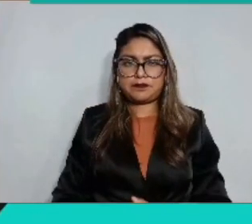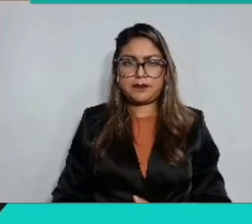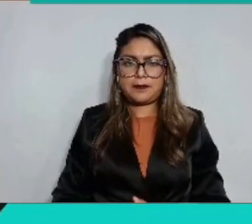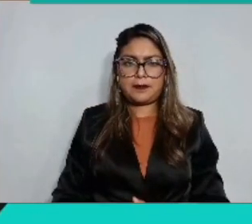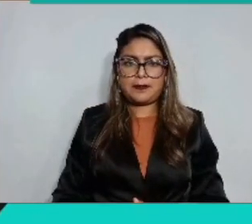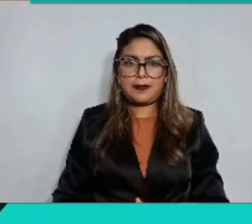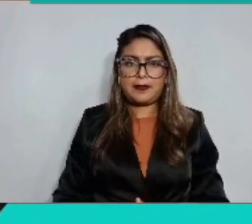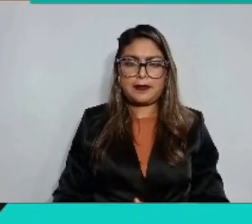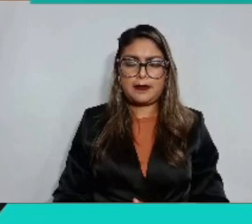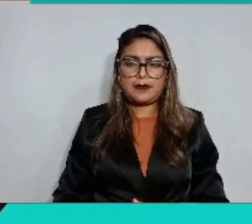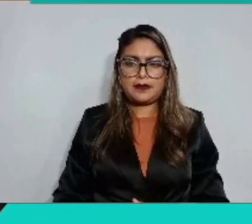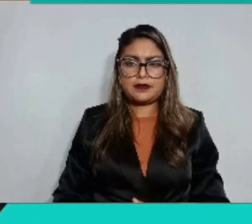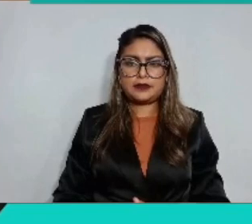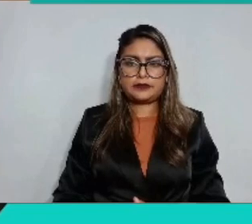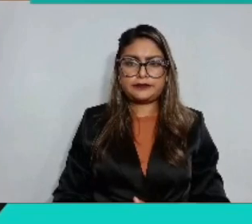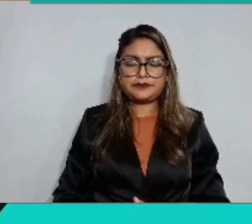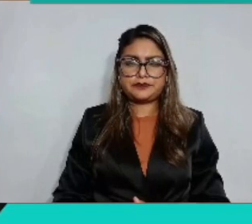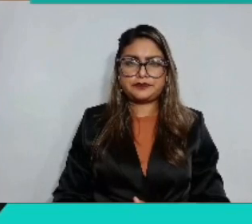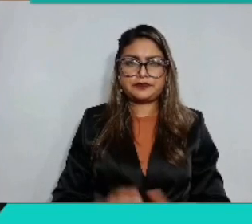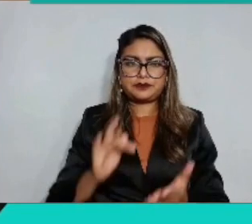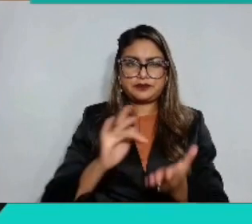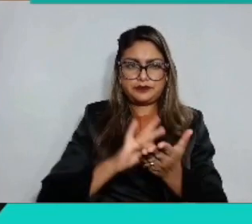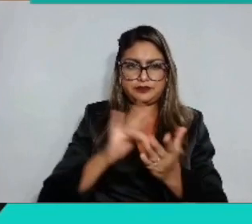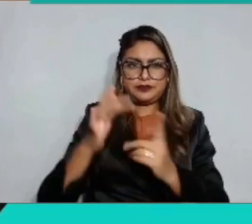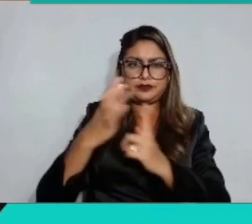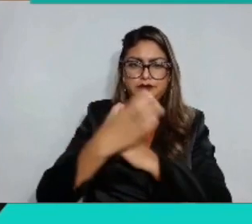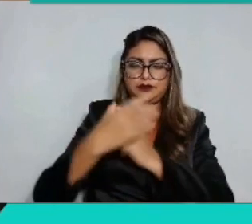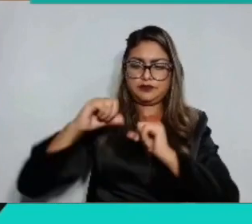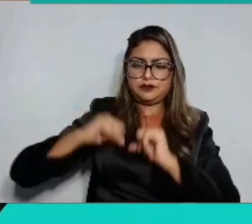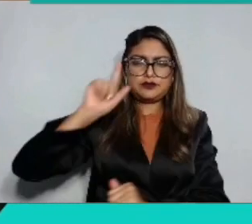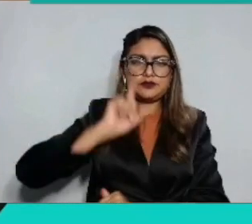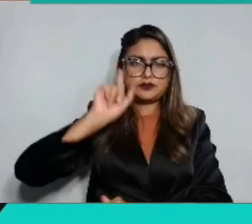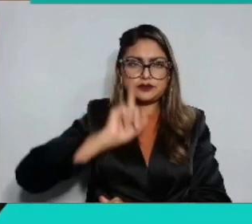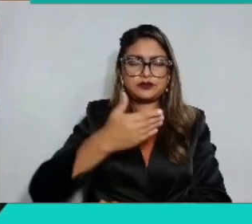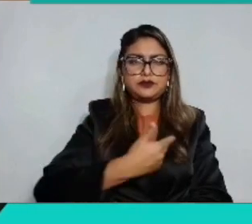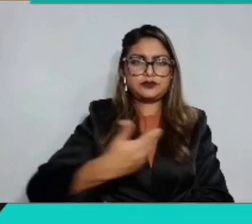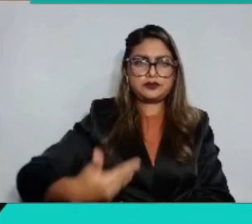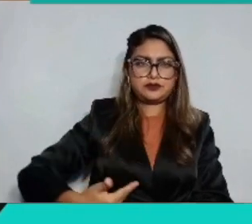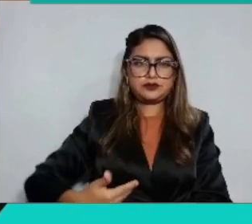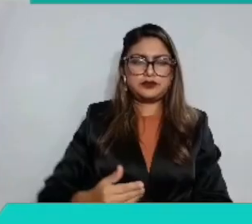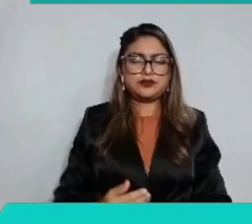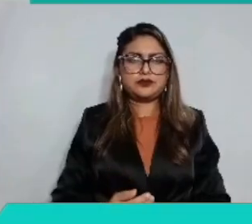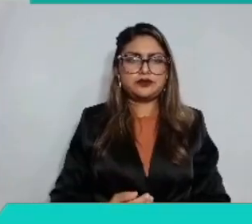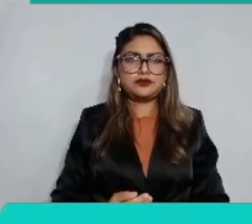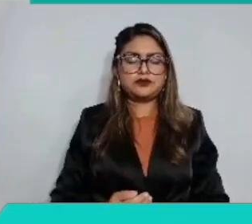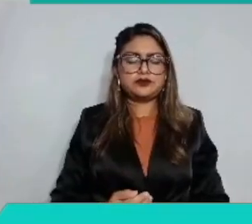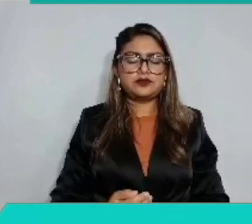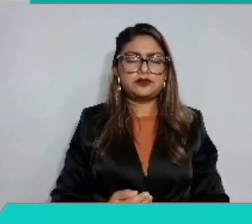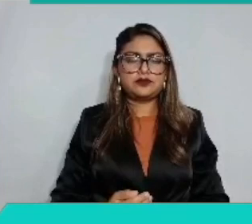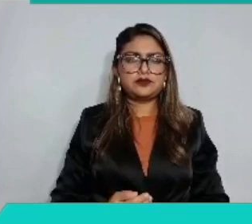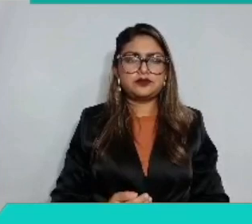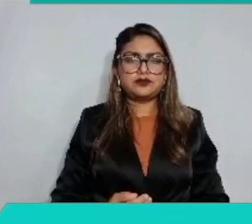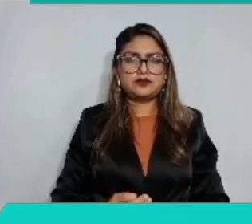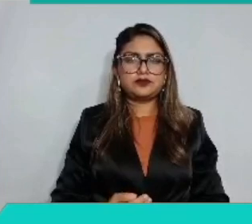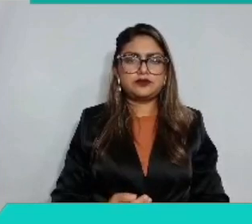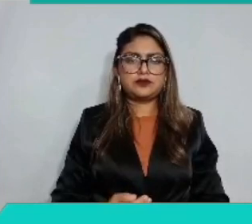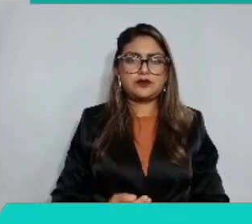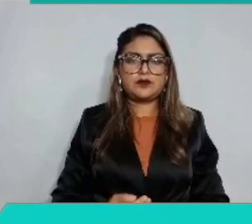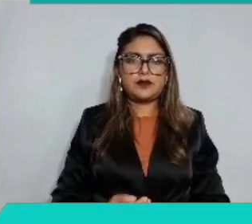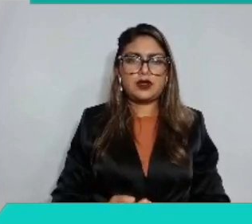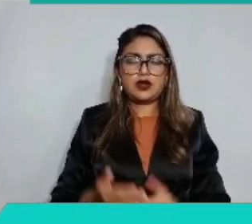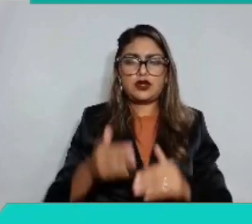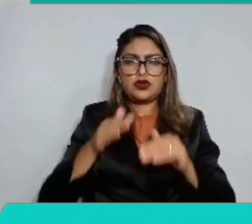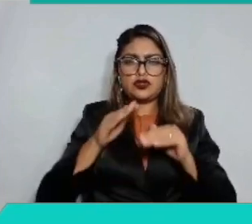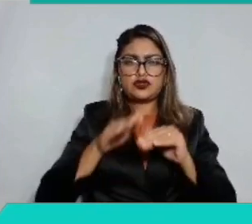Gracias comisionada presidenta bien con respecto a la información sobre esta